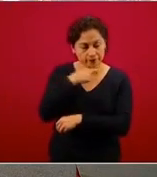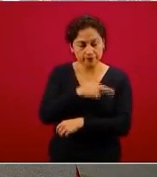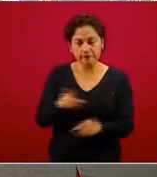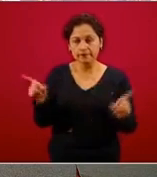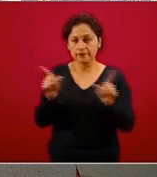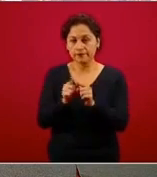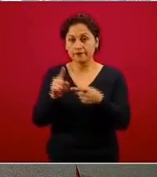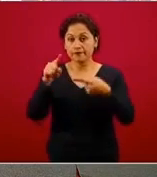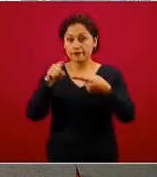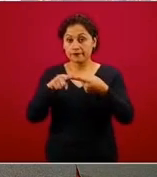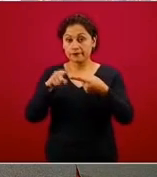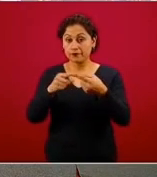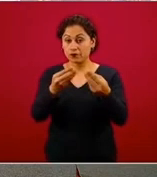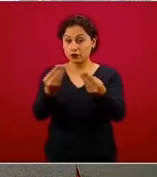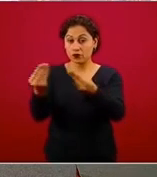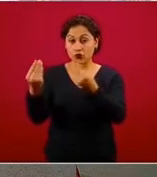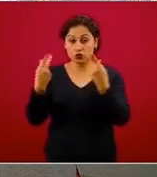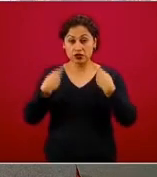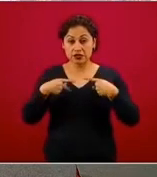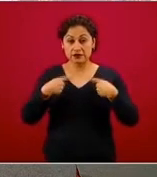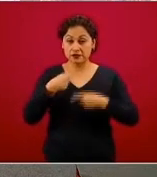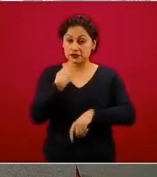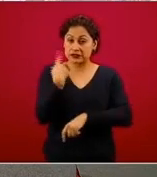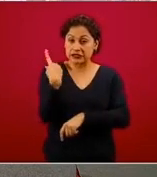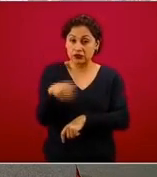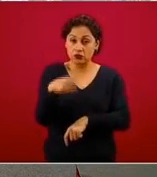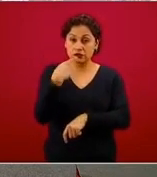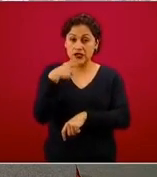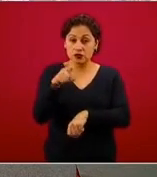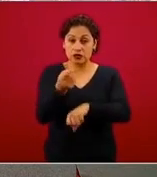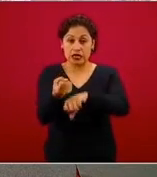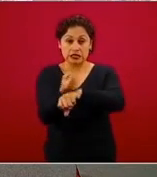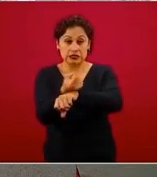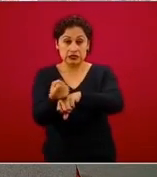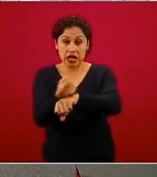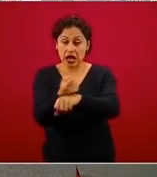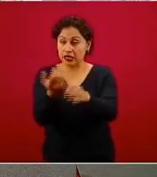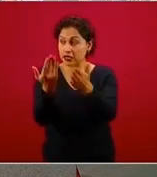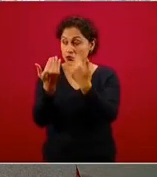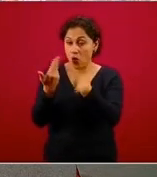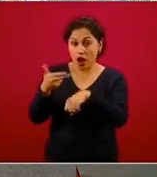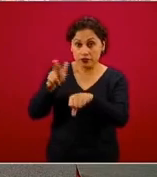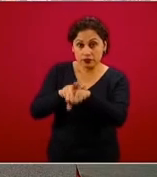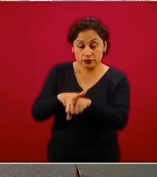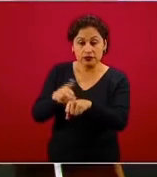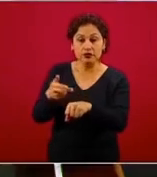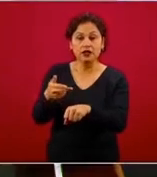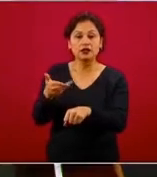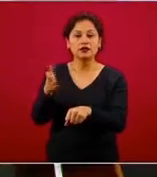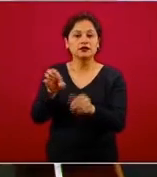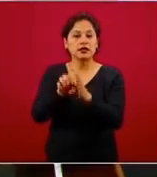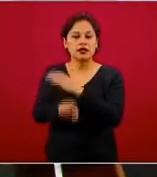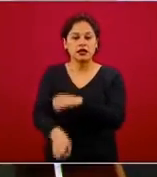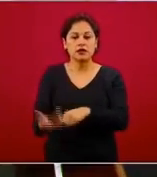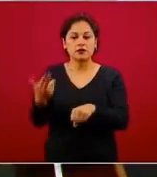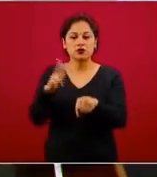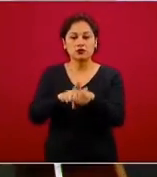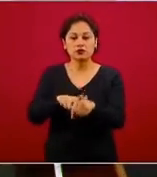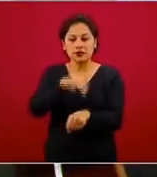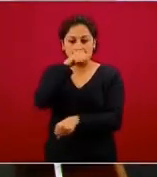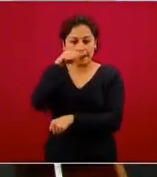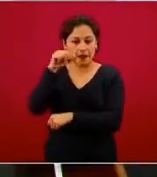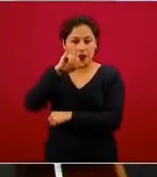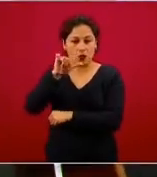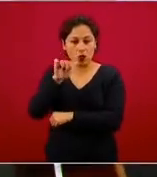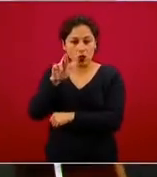nos han question. llegado las denuncias de desabasto We de received some sangre en cuestión de reports algunos hospitales, por of lack ejemplo, of el blood Hospital supply Juárez, at en hospitals. donde For dicen example, que at la